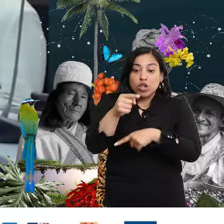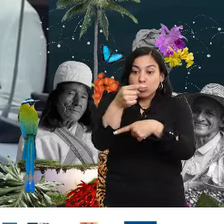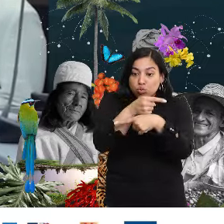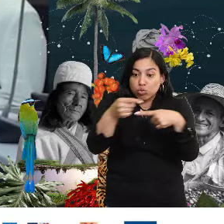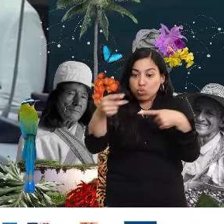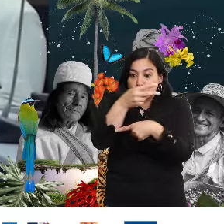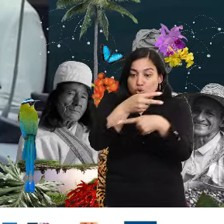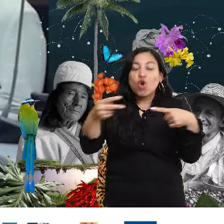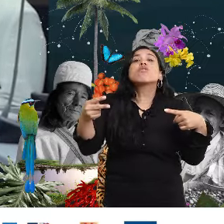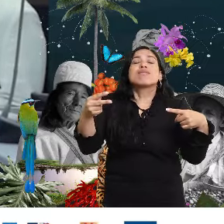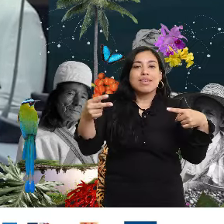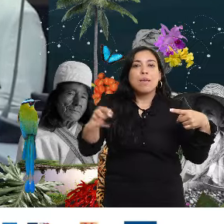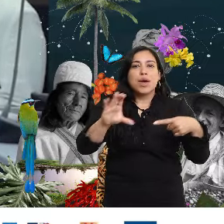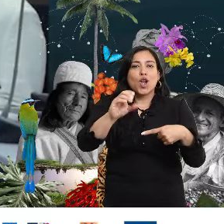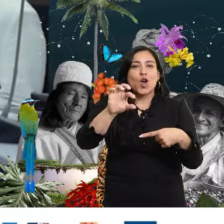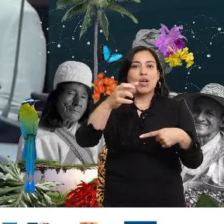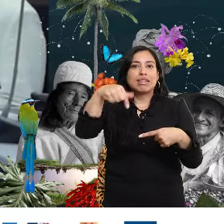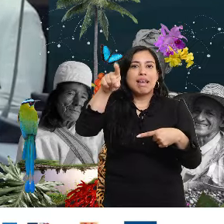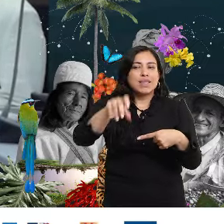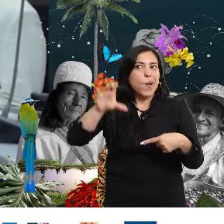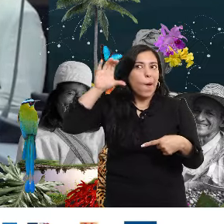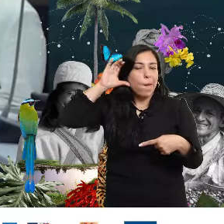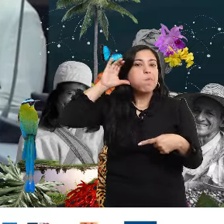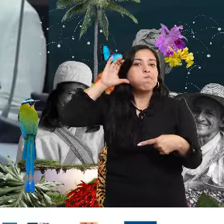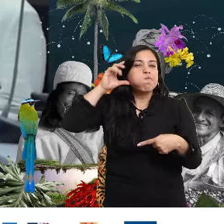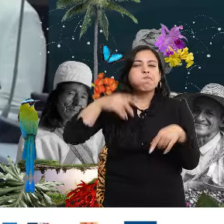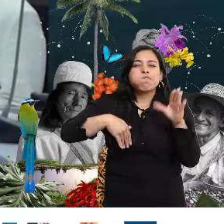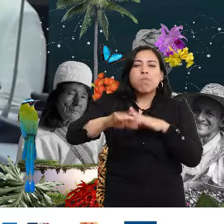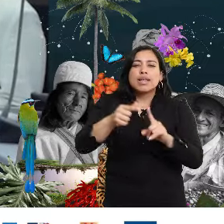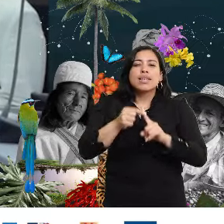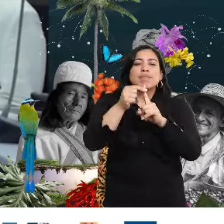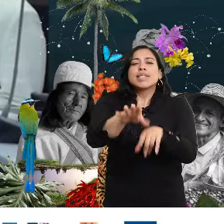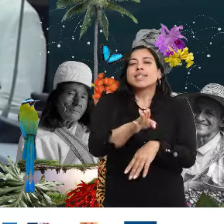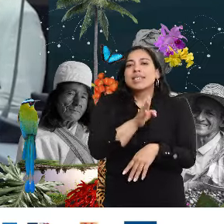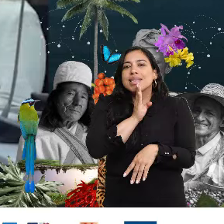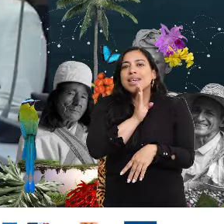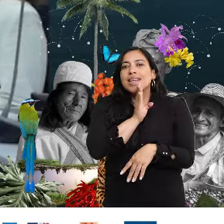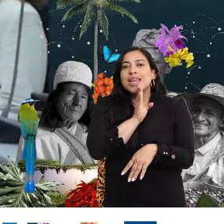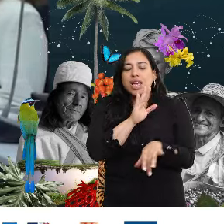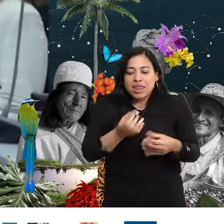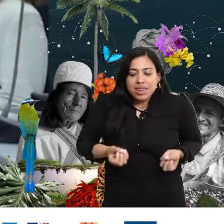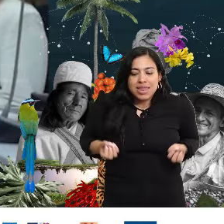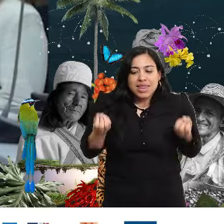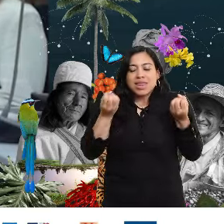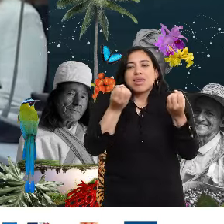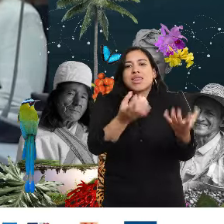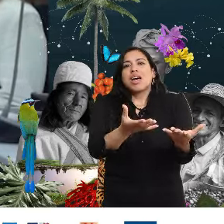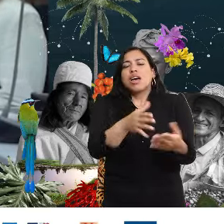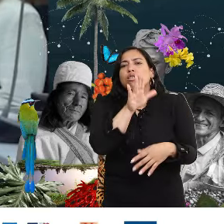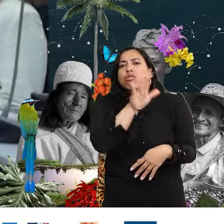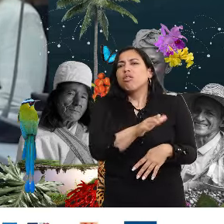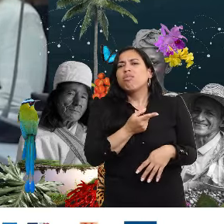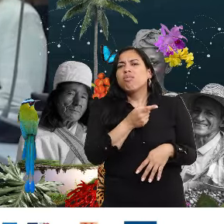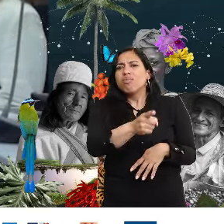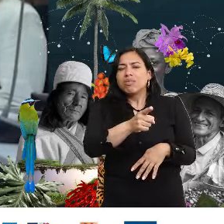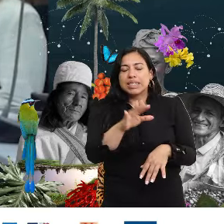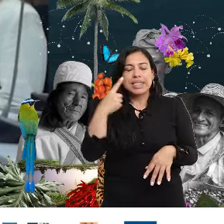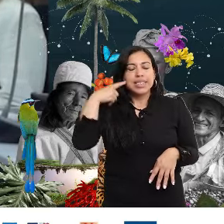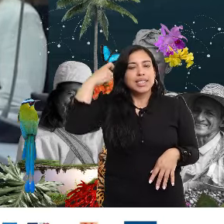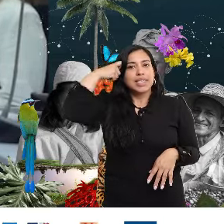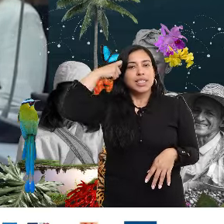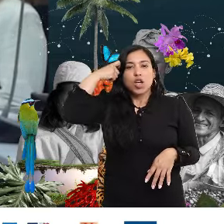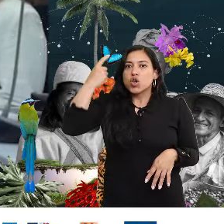semanas de COP16. Y en particular la contribución de esos retos en